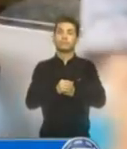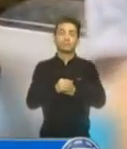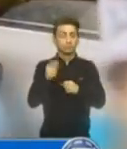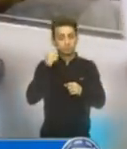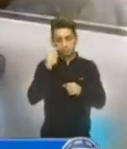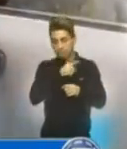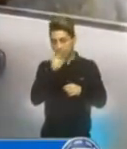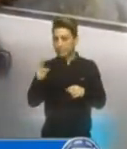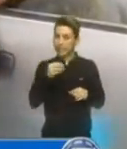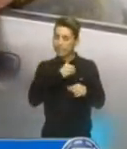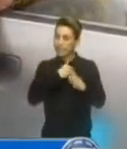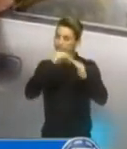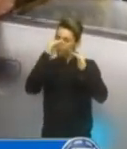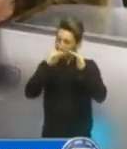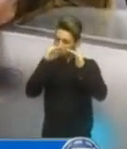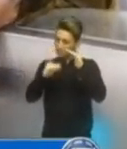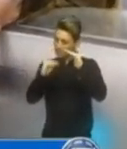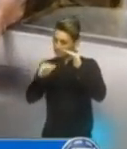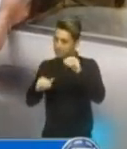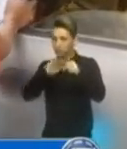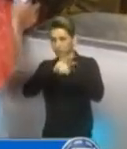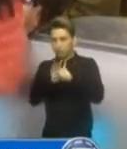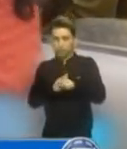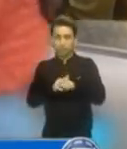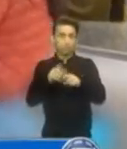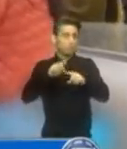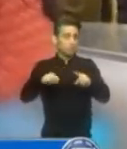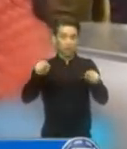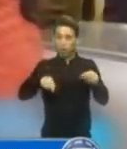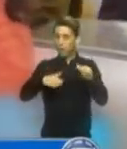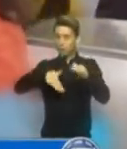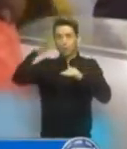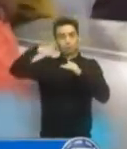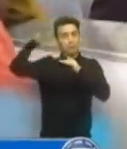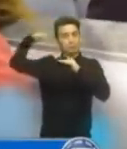casos de COVID-19 que cada día agravan la situación en la India.